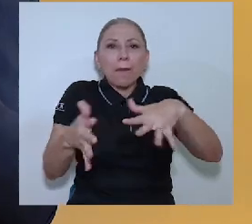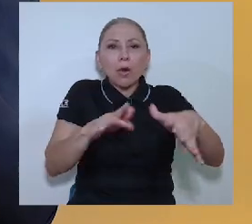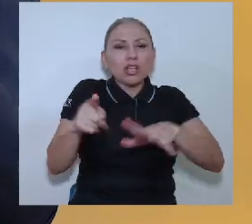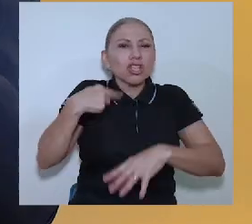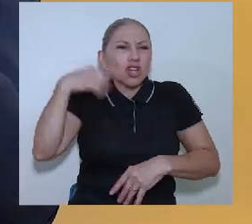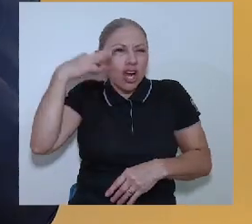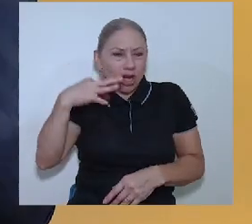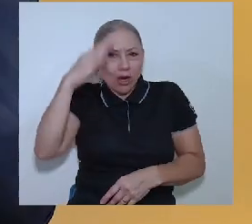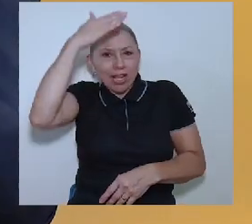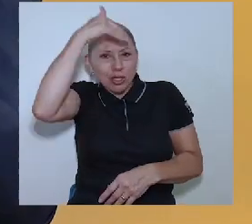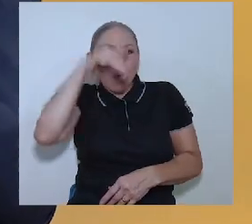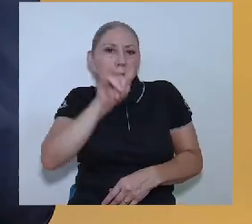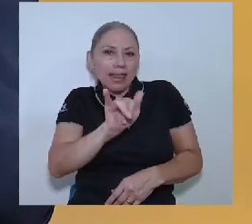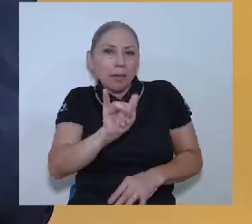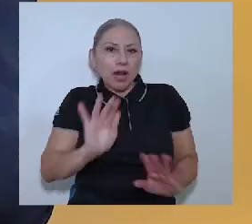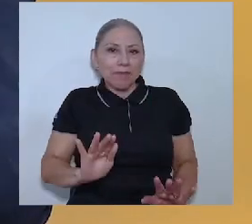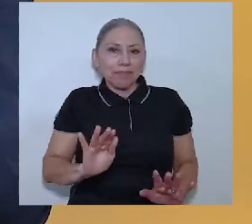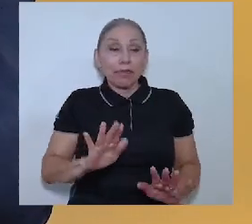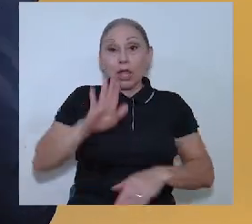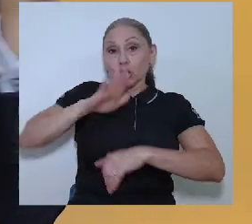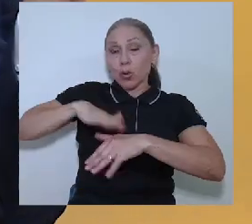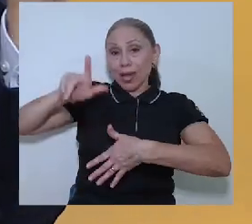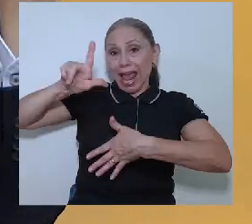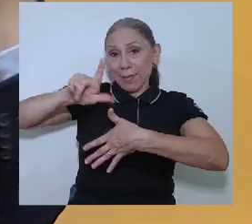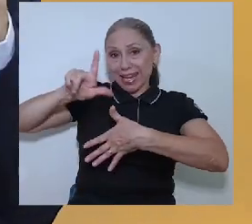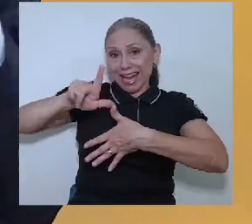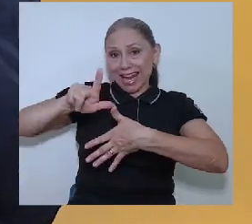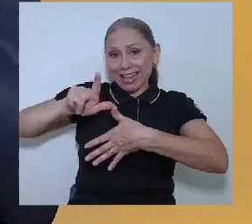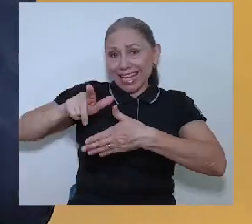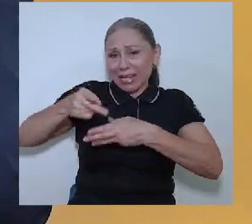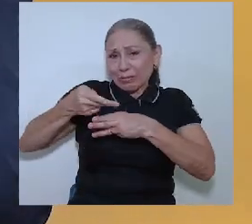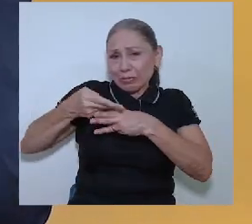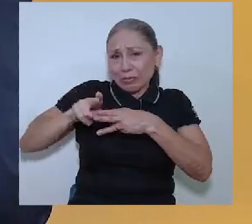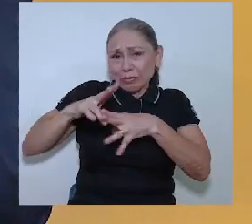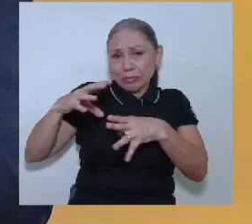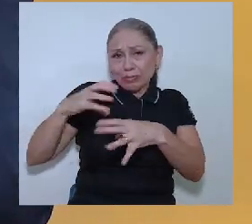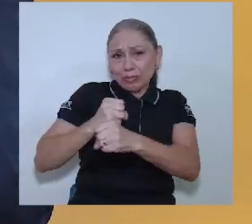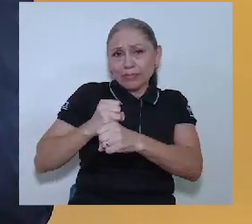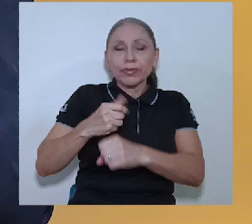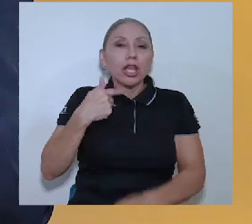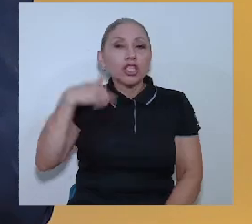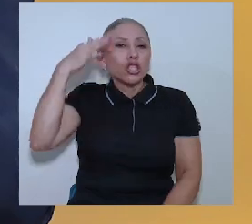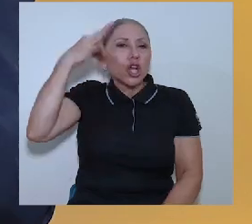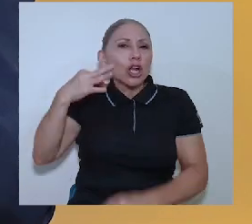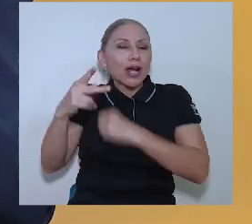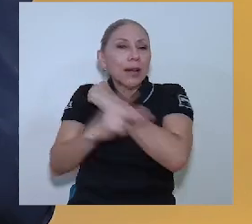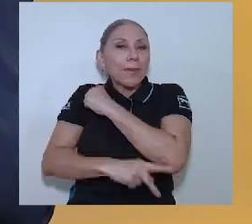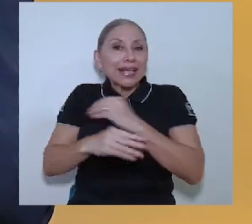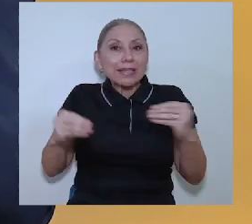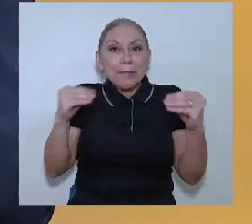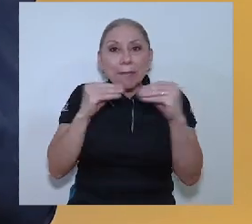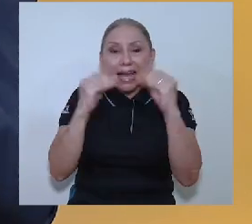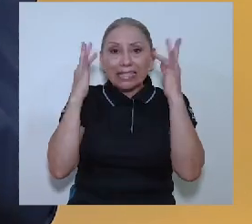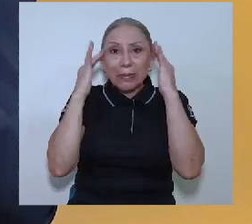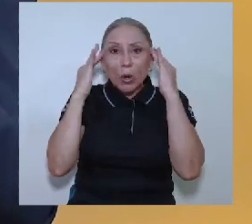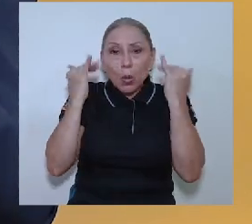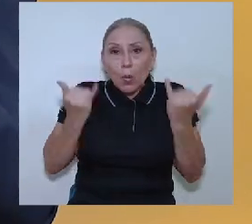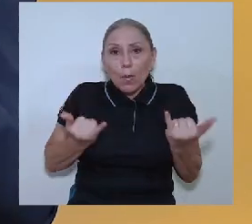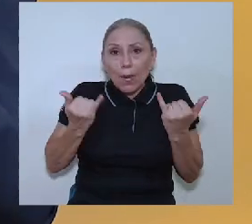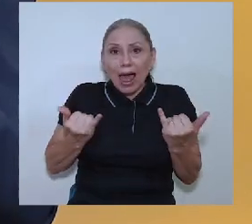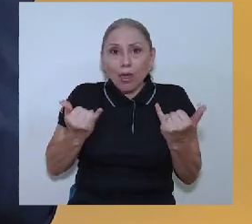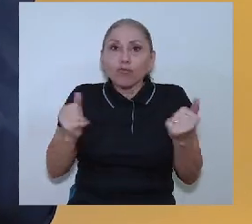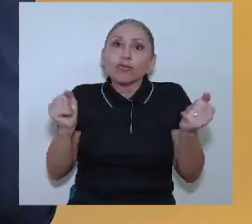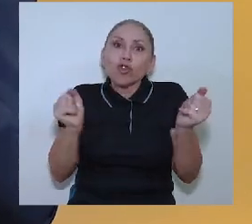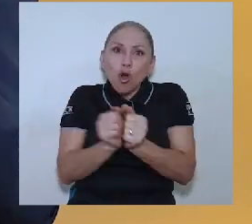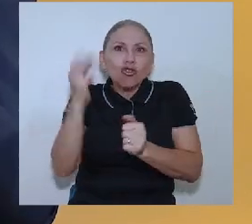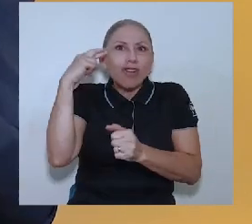ahí. En cuanto a América Latina, para hacer algo muy, muy breve, creo que el país que más preocupado debe estar, y